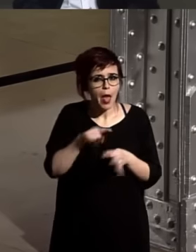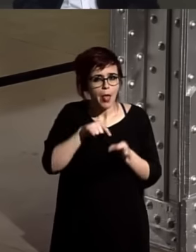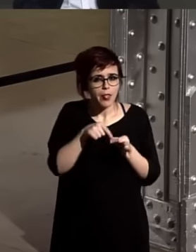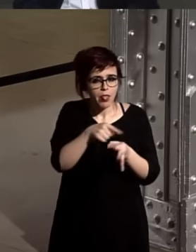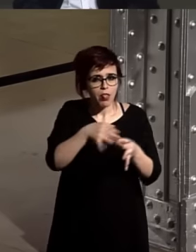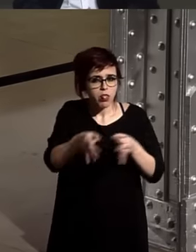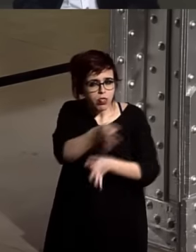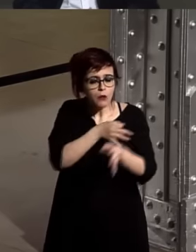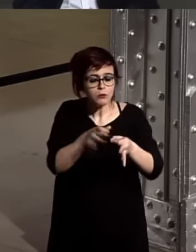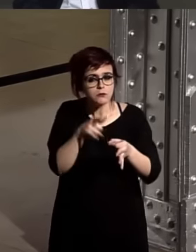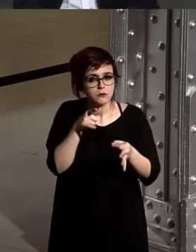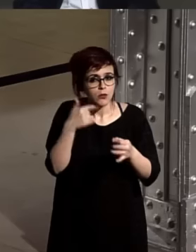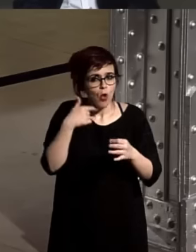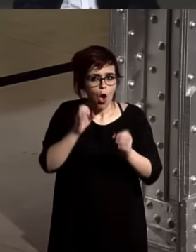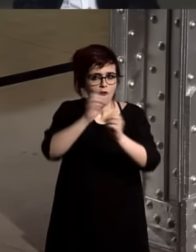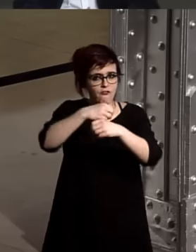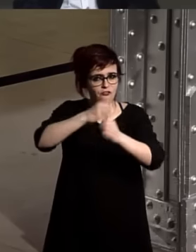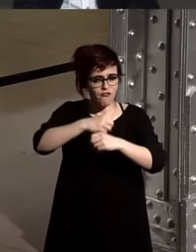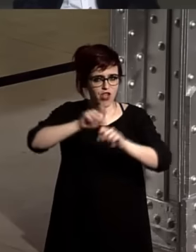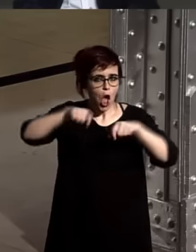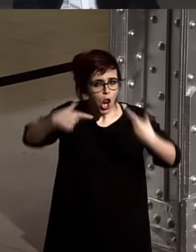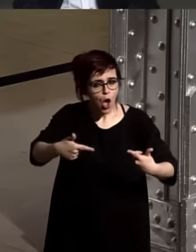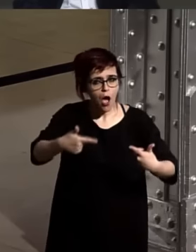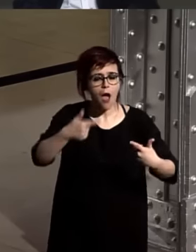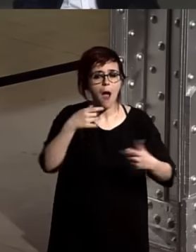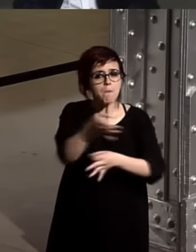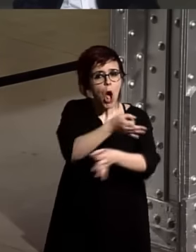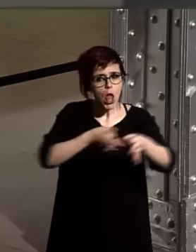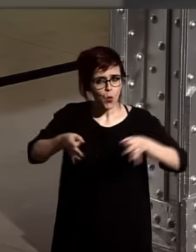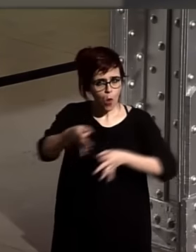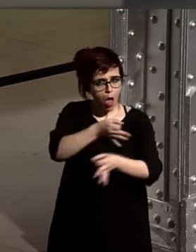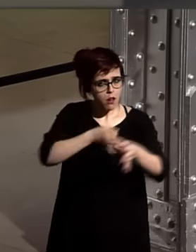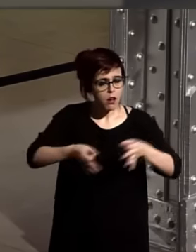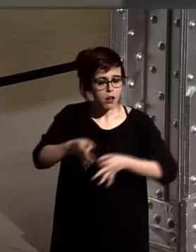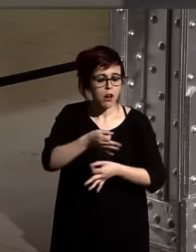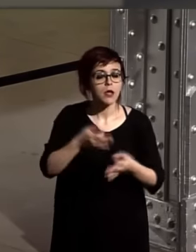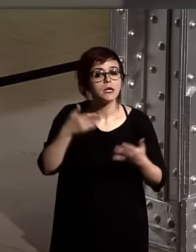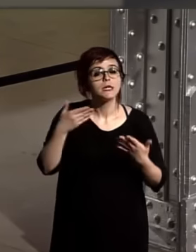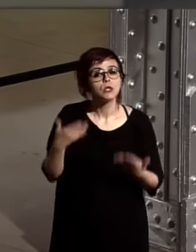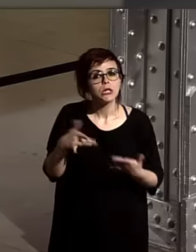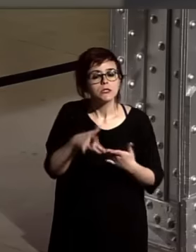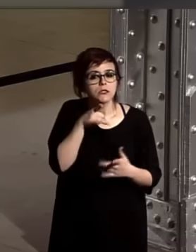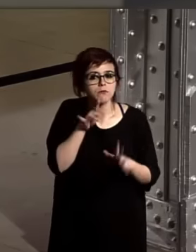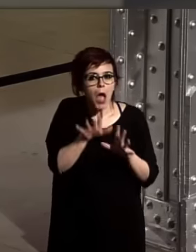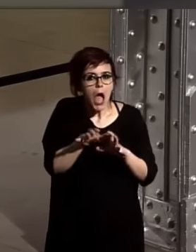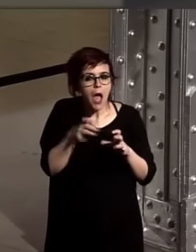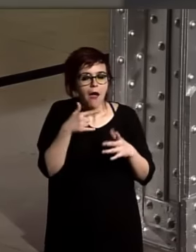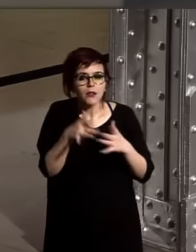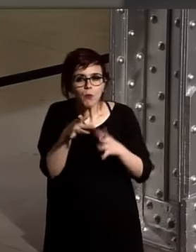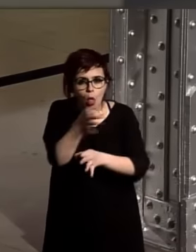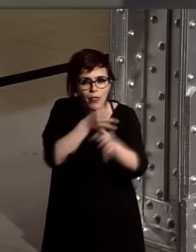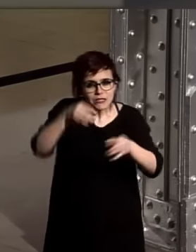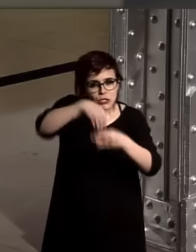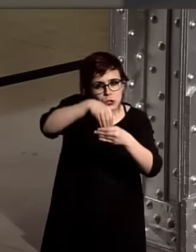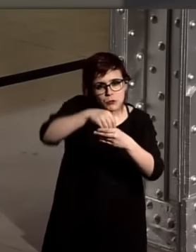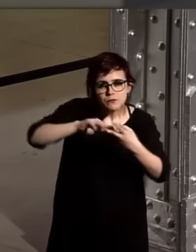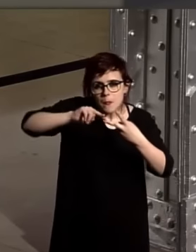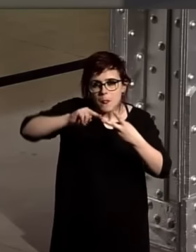punto de vista molecular yo soy una bióloga molecular una bioquímica y lo que yo quiero entender es que qué cosas moleculares ocurren y son